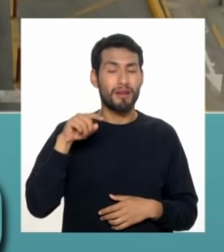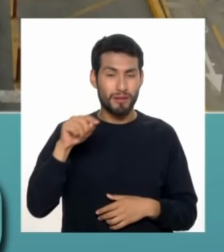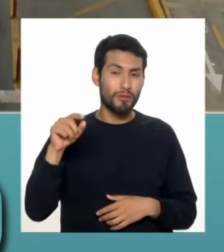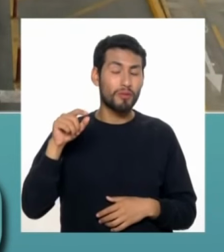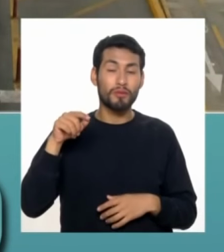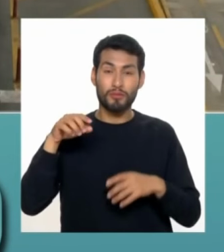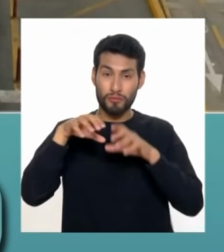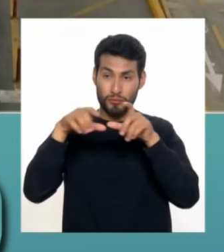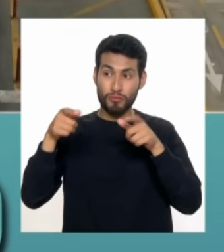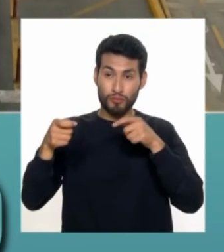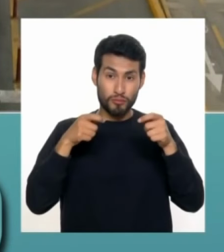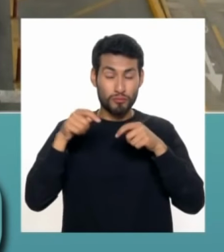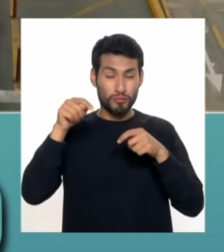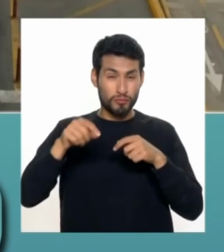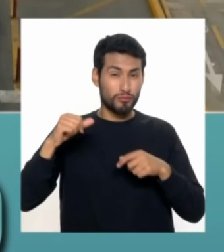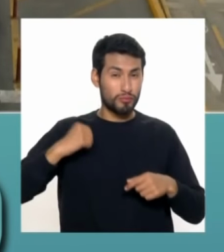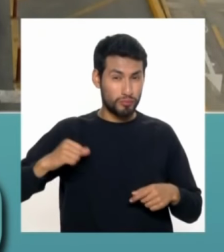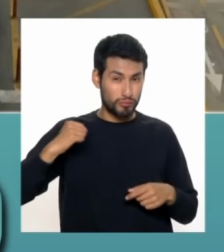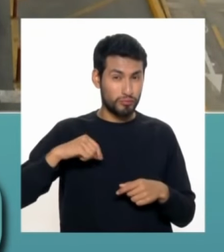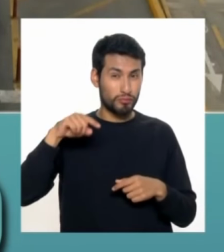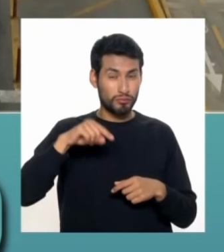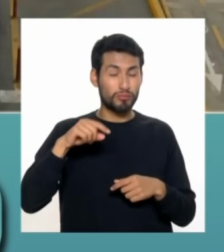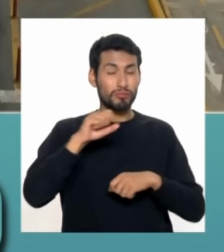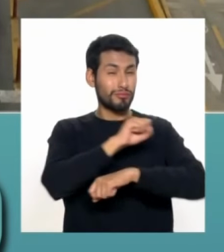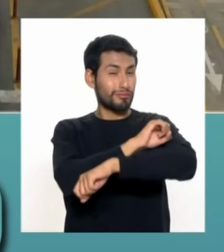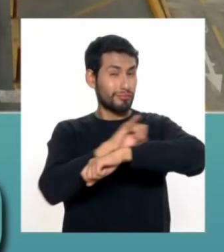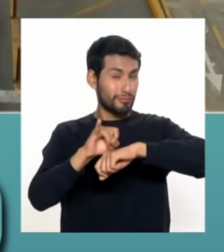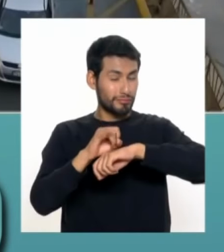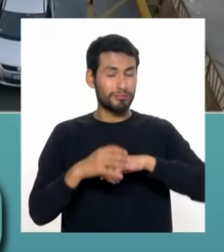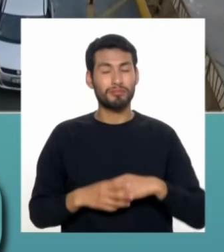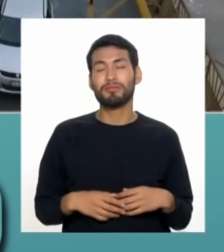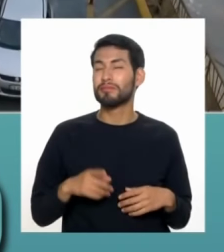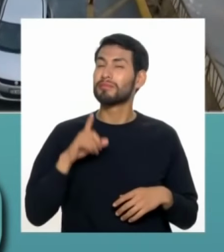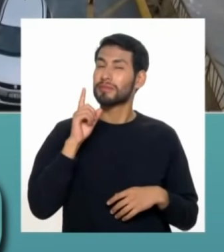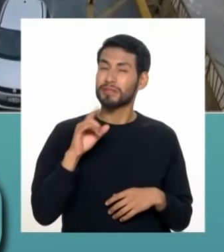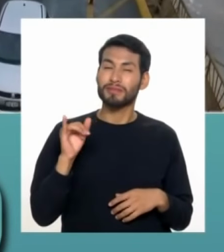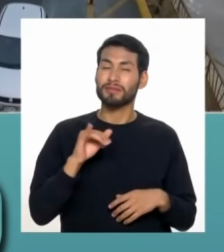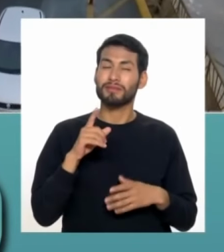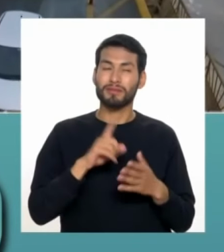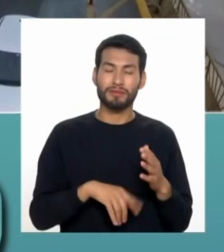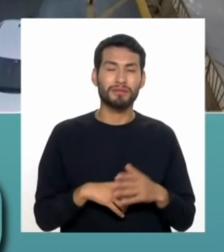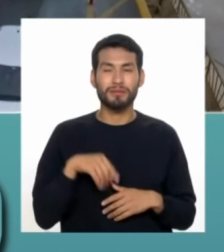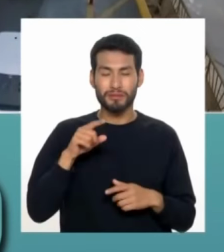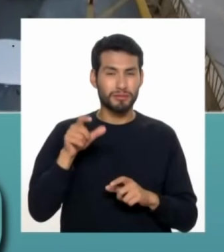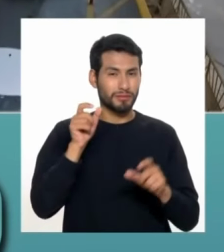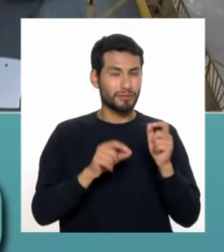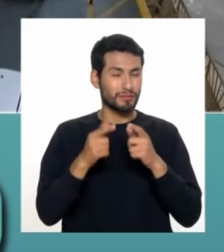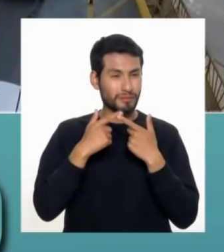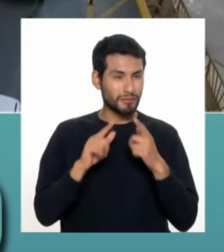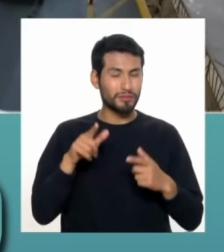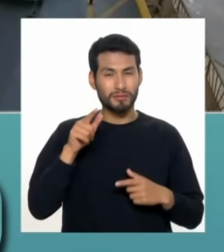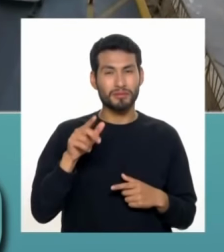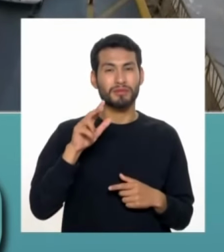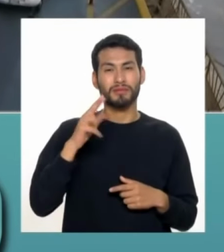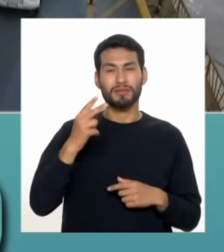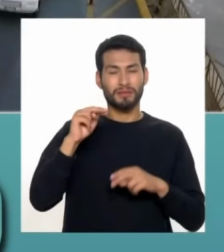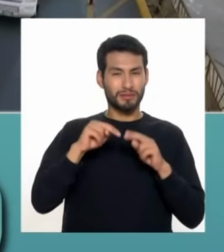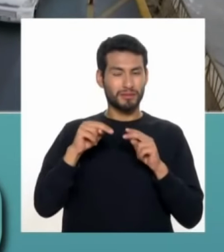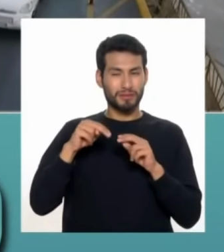monitoreo en el municipio del distrito de San Isidro, y en el distrito de Pueblo Libre de tercer